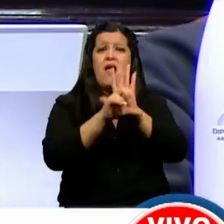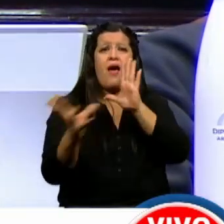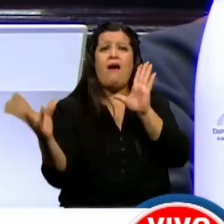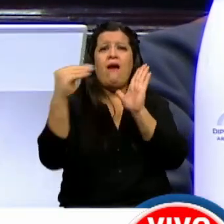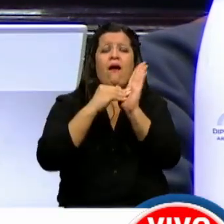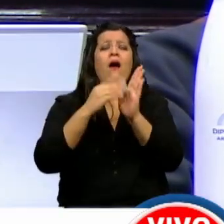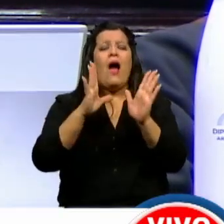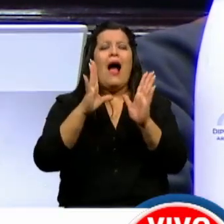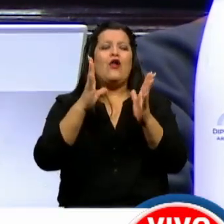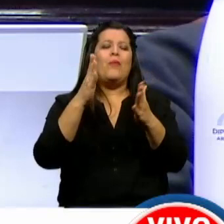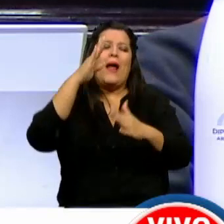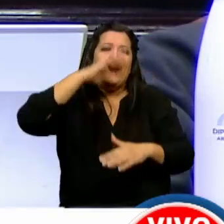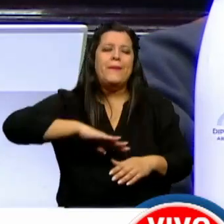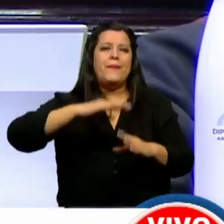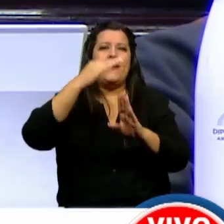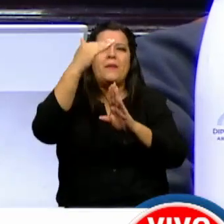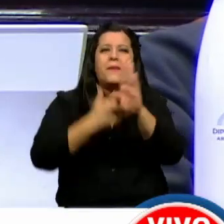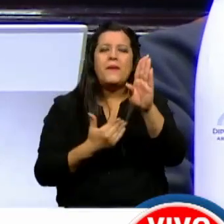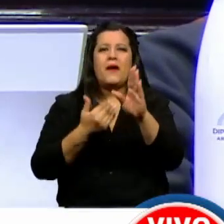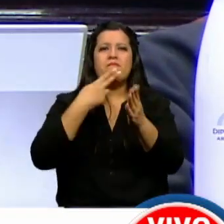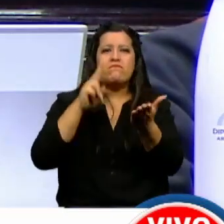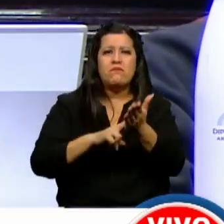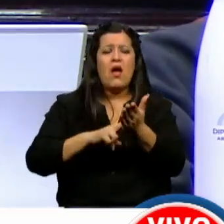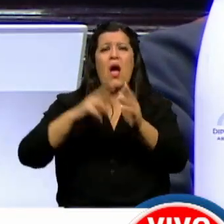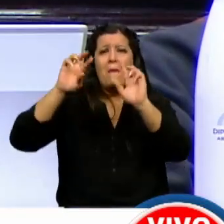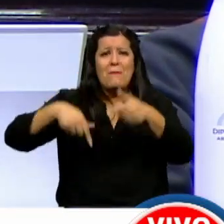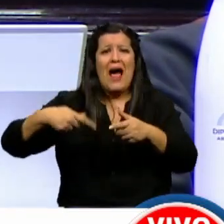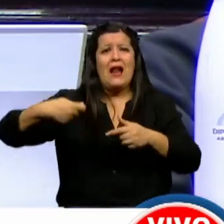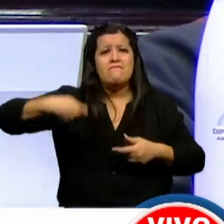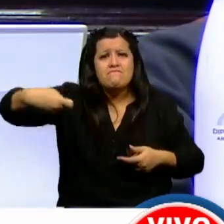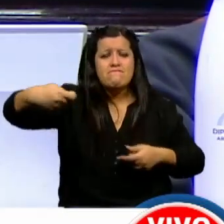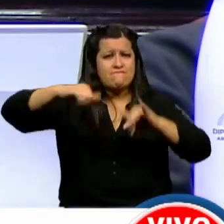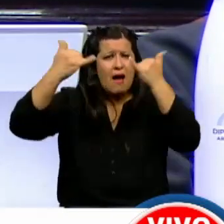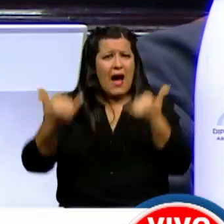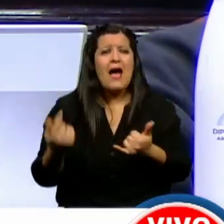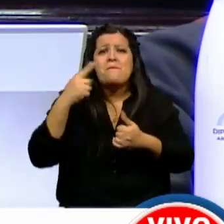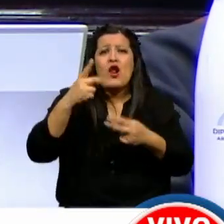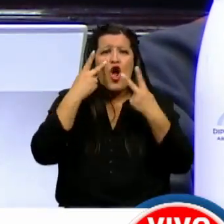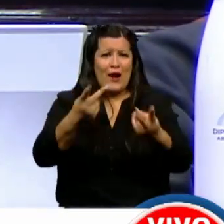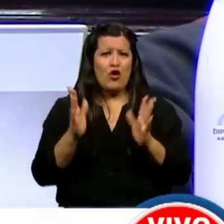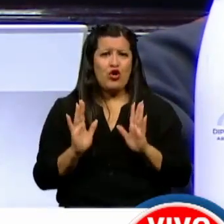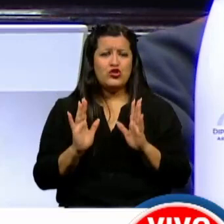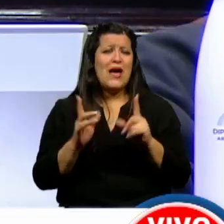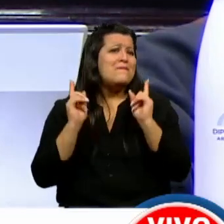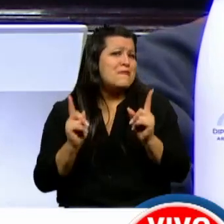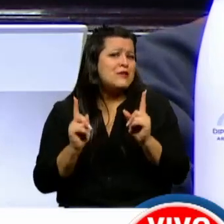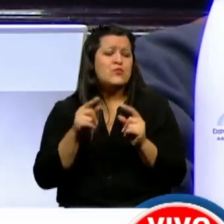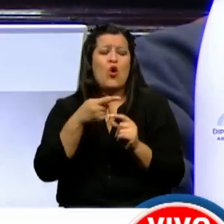alivio fiscal, además de la moratoria y los planes que tiene, que es básicamente reconocer que hay muchos de estos